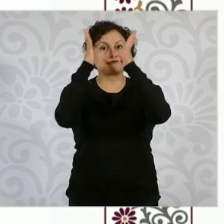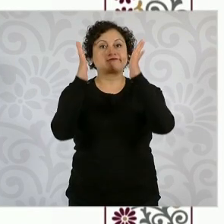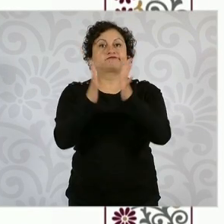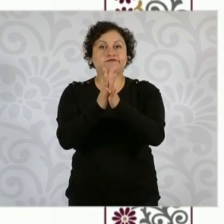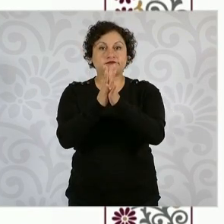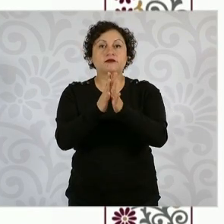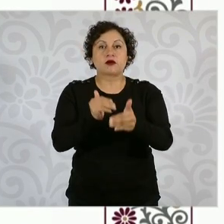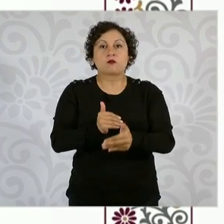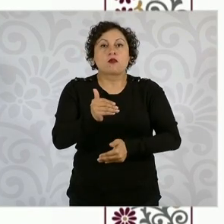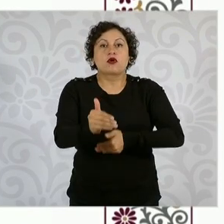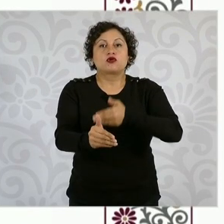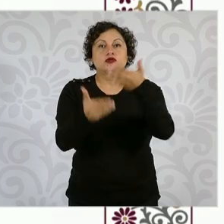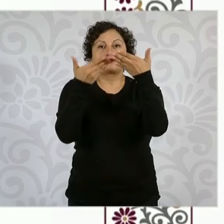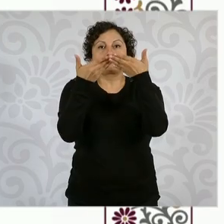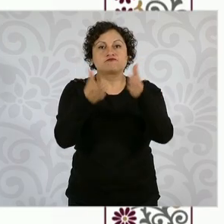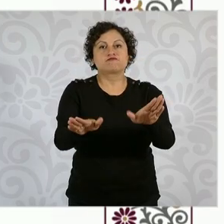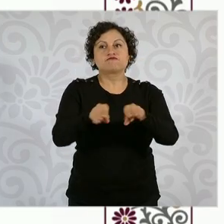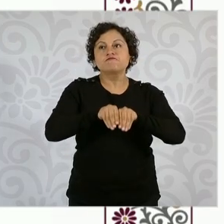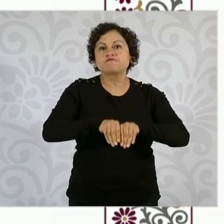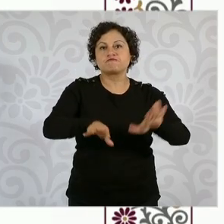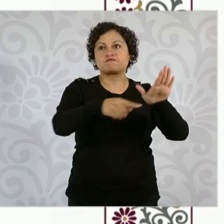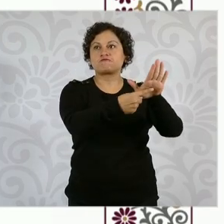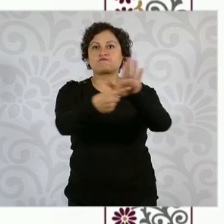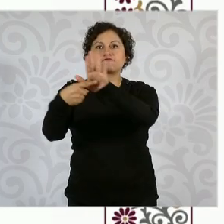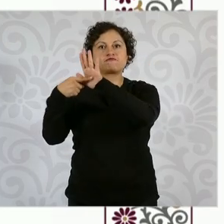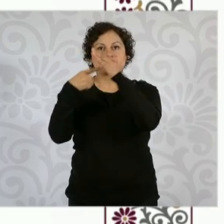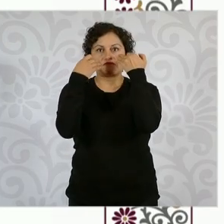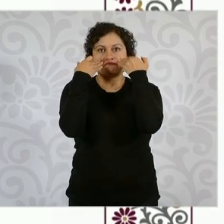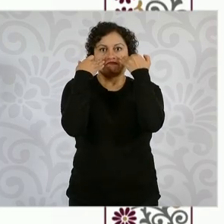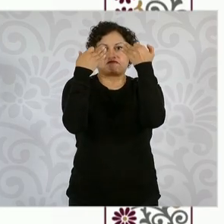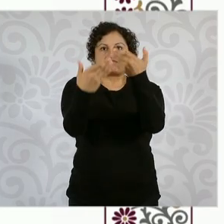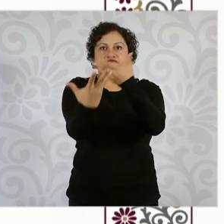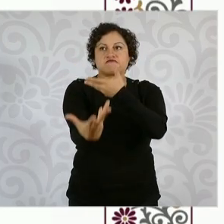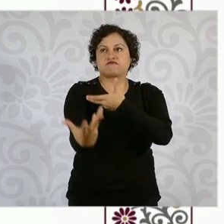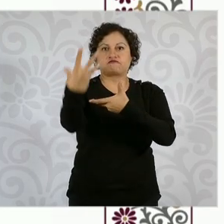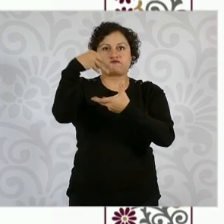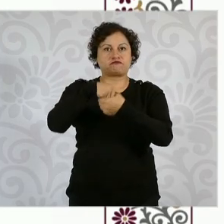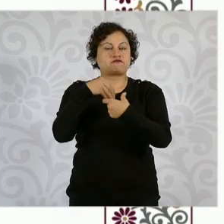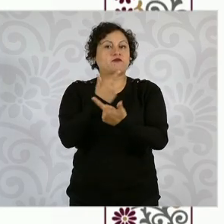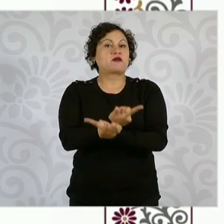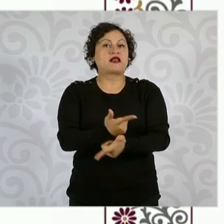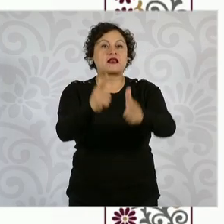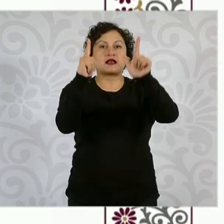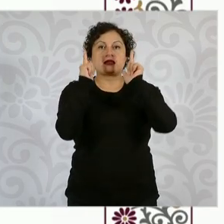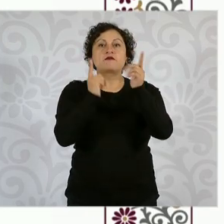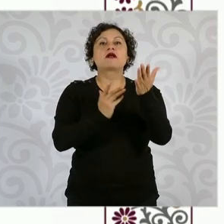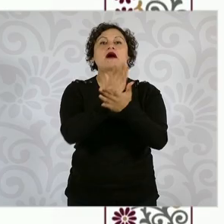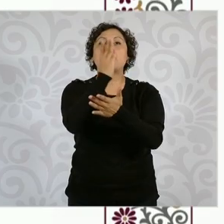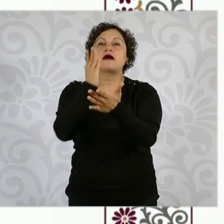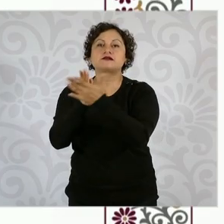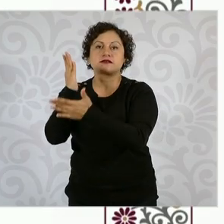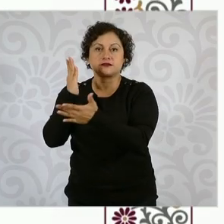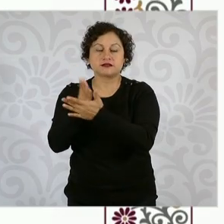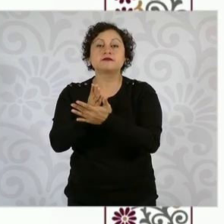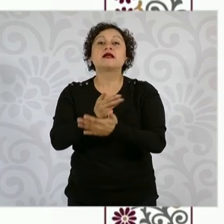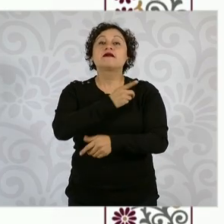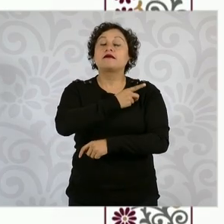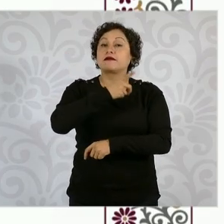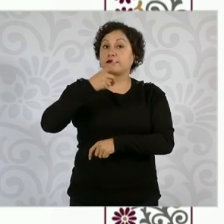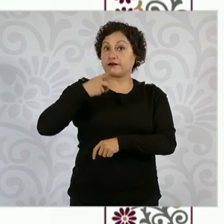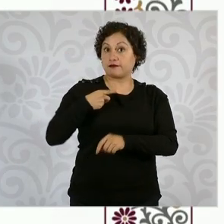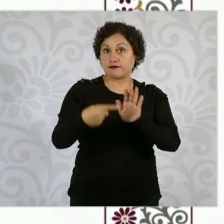serán públicos, abiertos, transparentes, inclusivos, accesibles y deberán